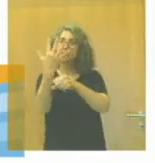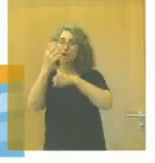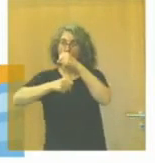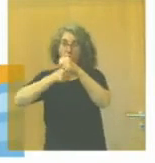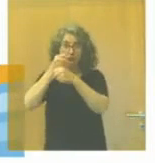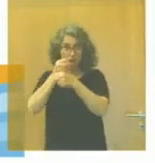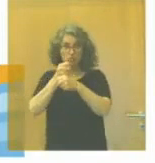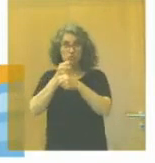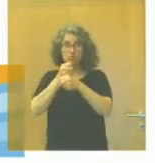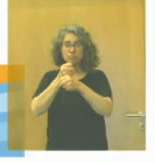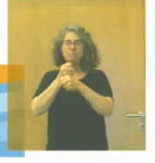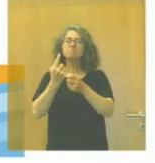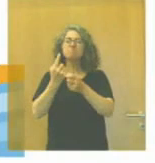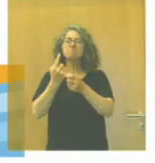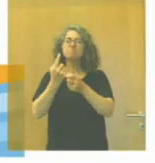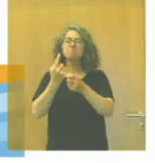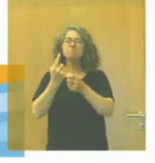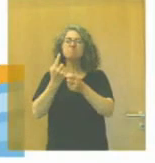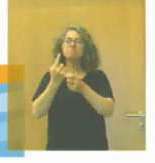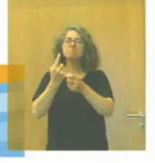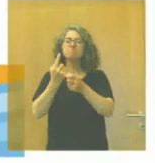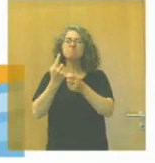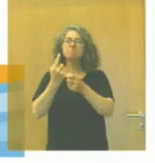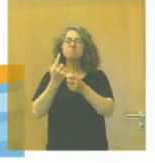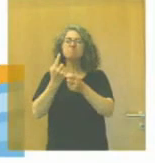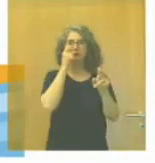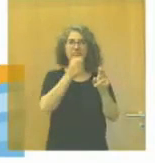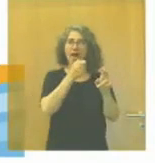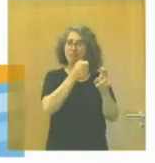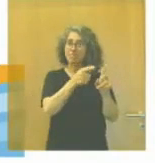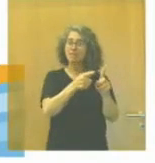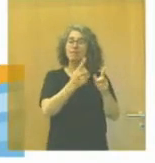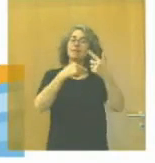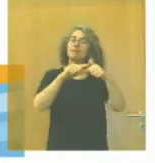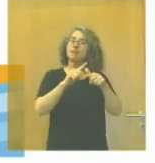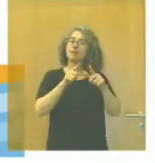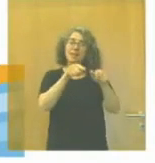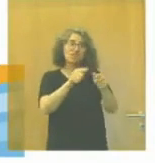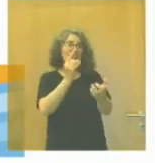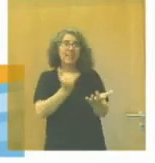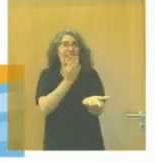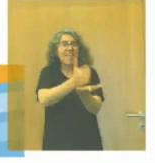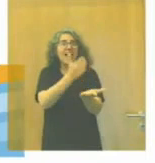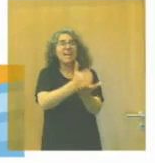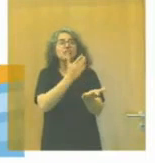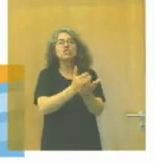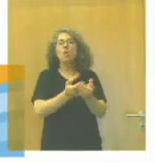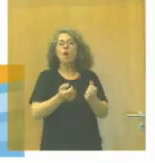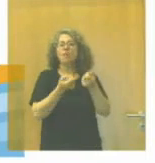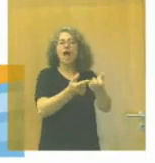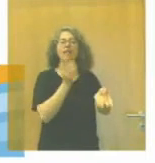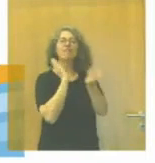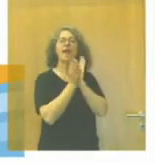años, que ha sido priorizada en este sentido, y que tiene derecho a recibir una terapia